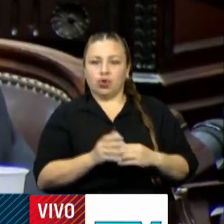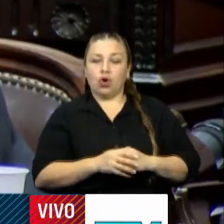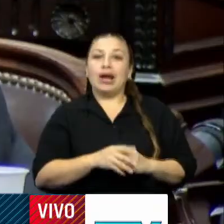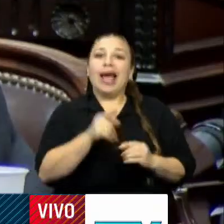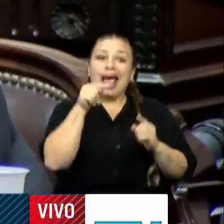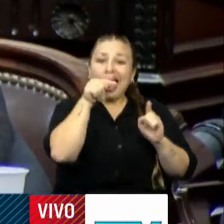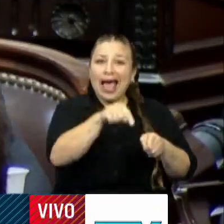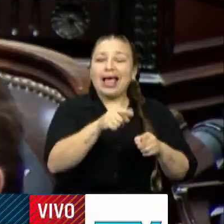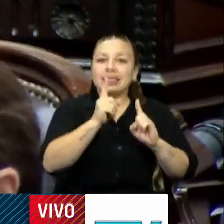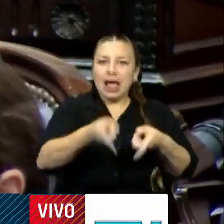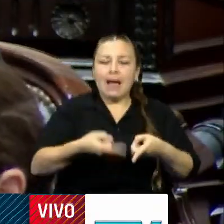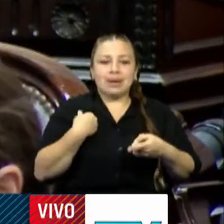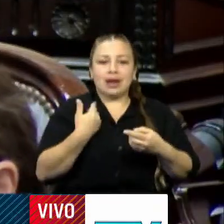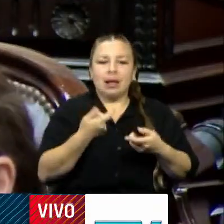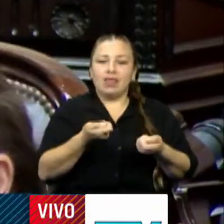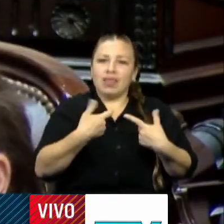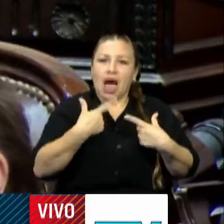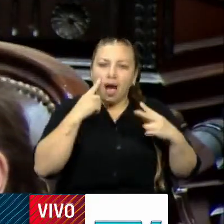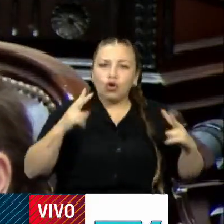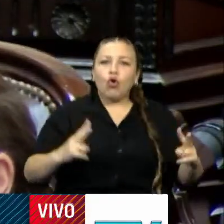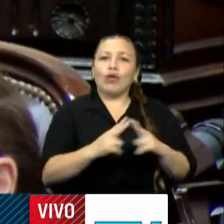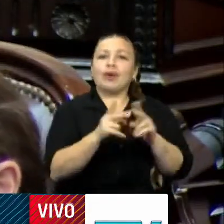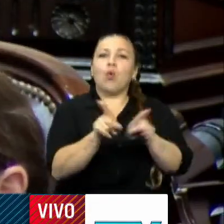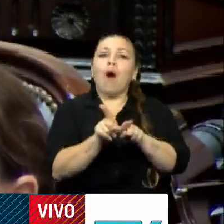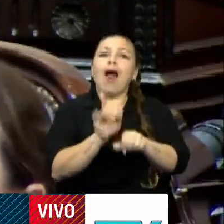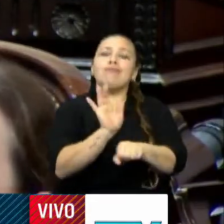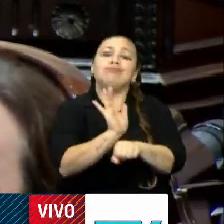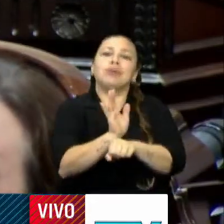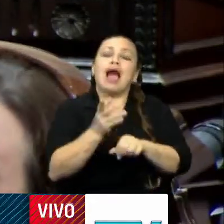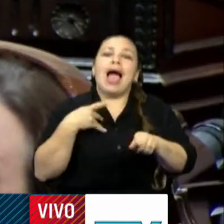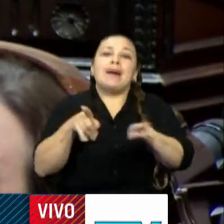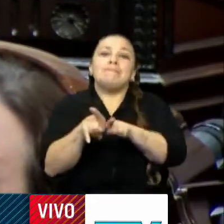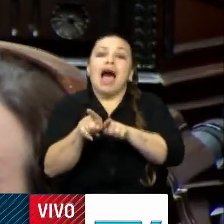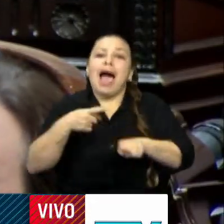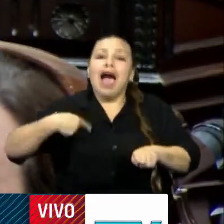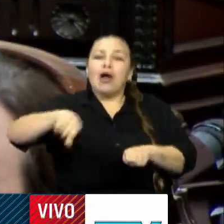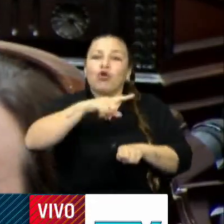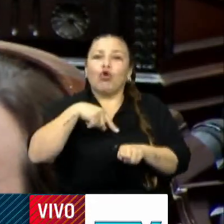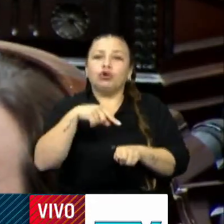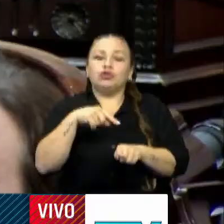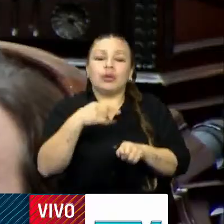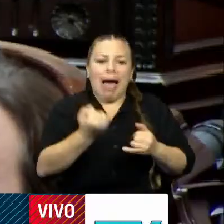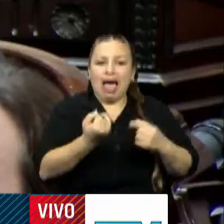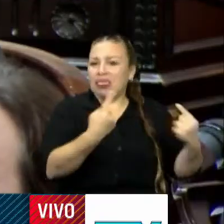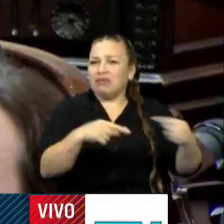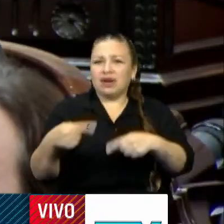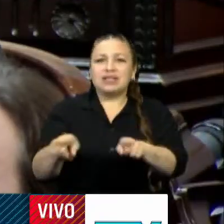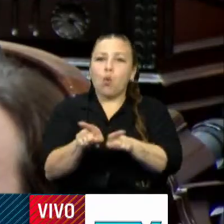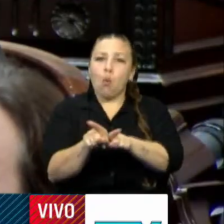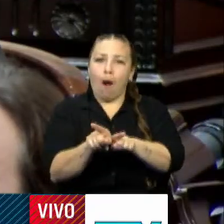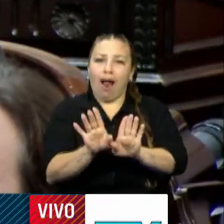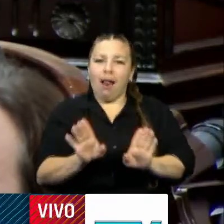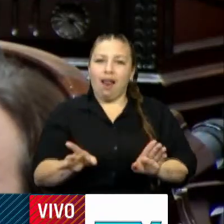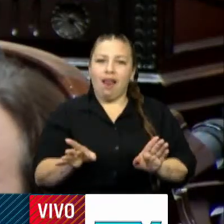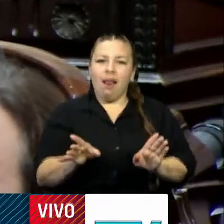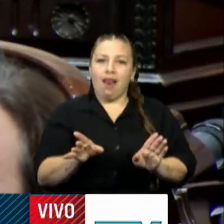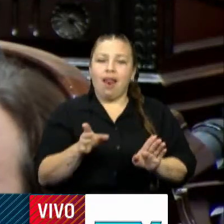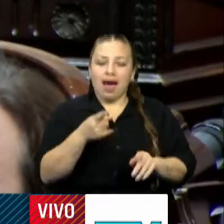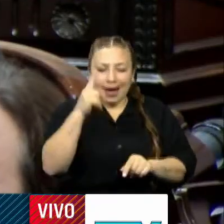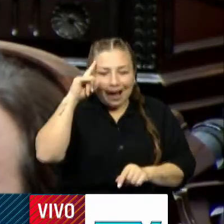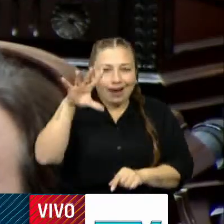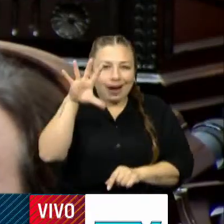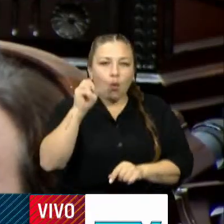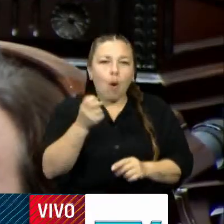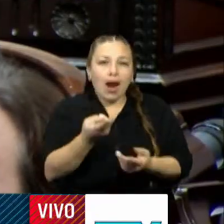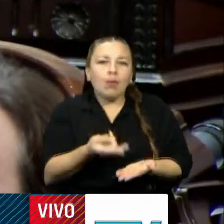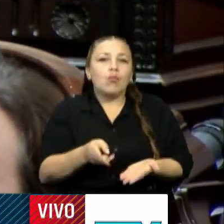a reencontrarnos como hermanos más allá de nuestras diferencias, y nos recuerda